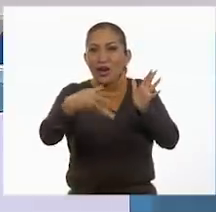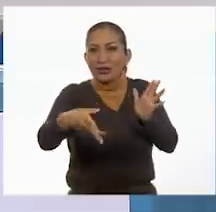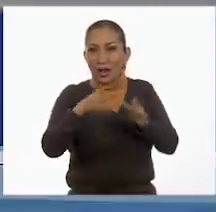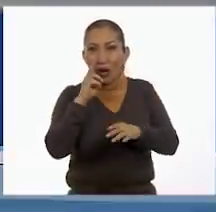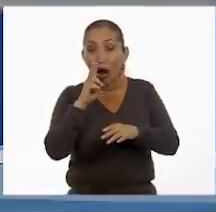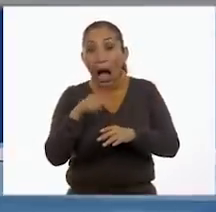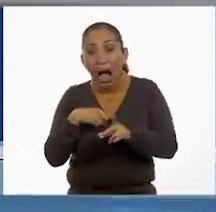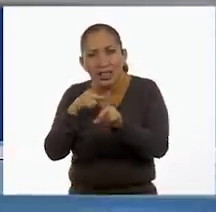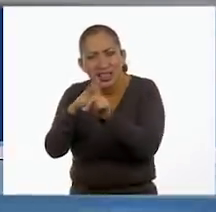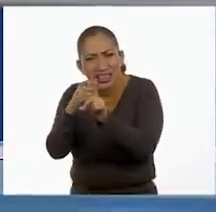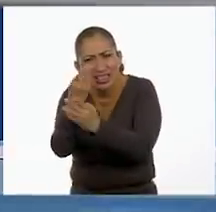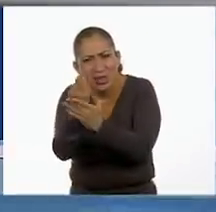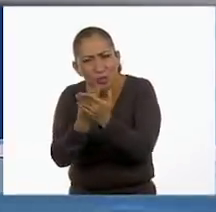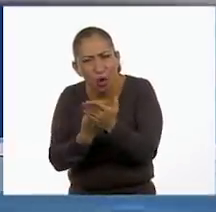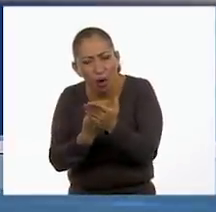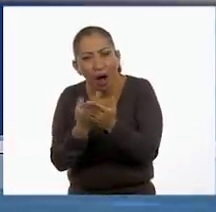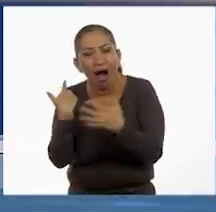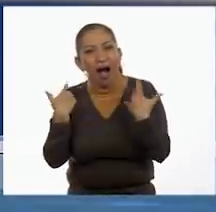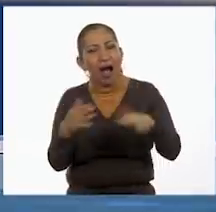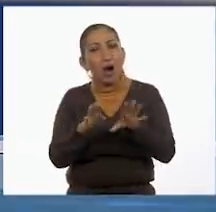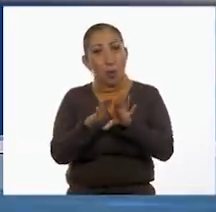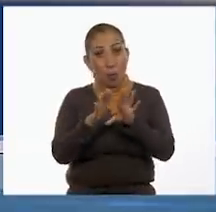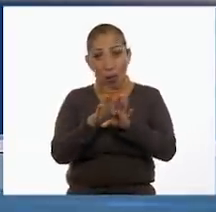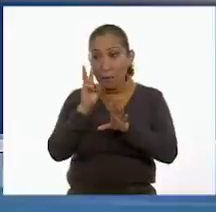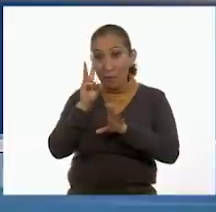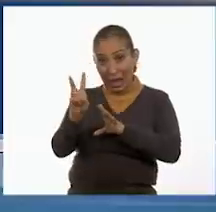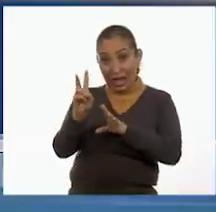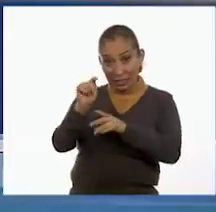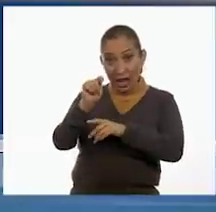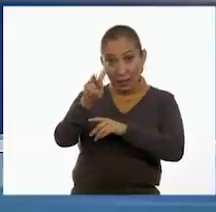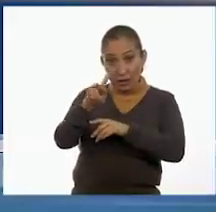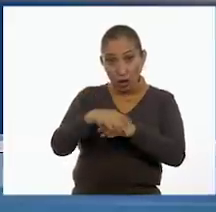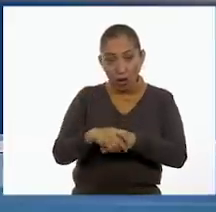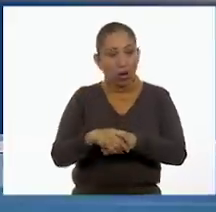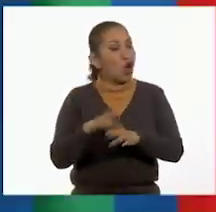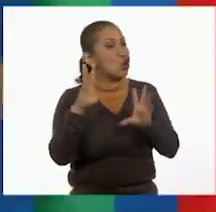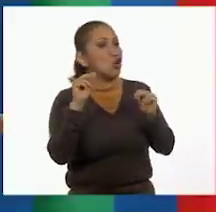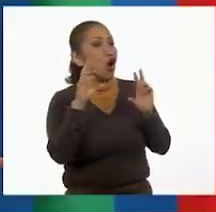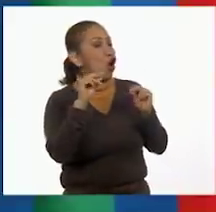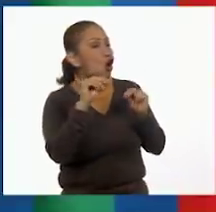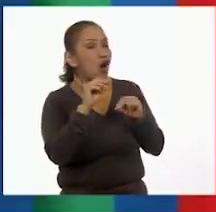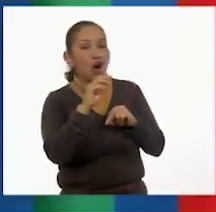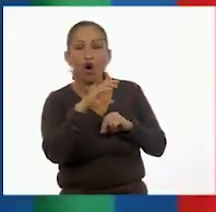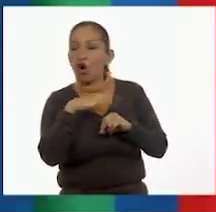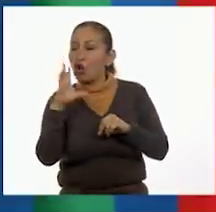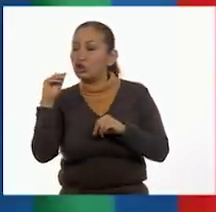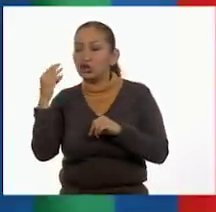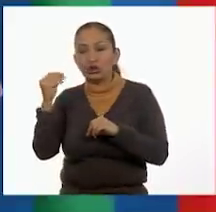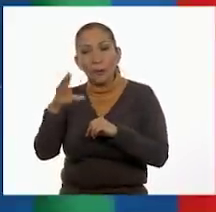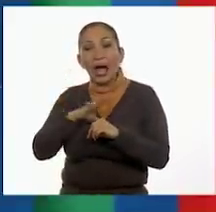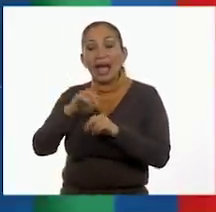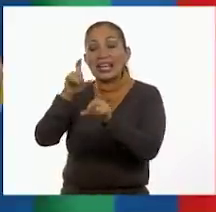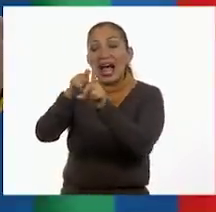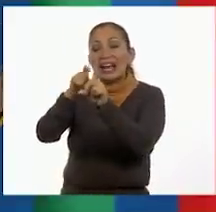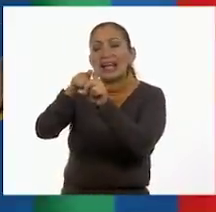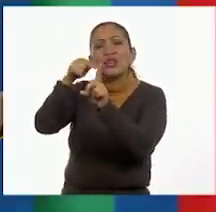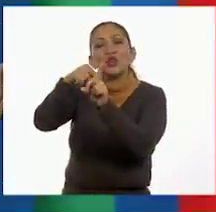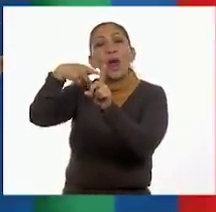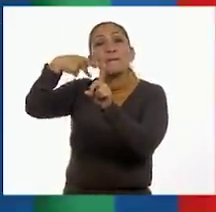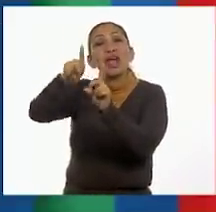¡Wow! ¡Caricaturas! ¡Ay, como las que pasan en la tele! No, Ton, también existe la